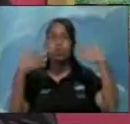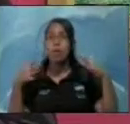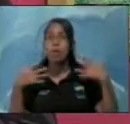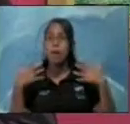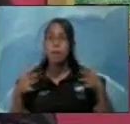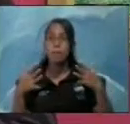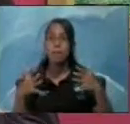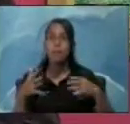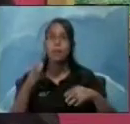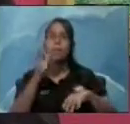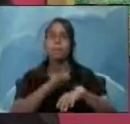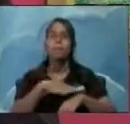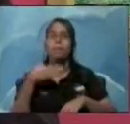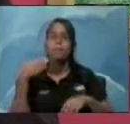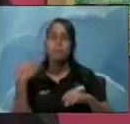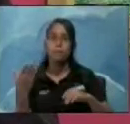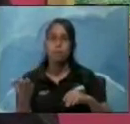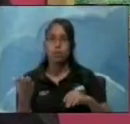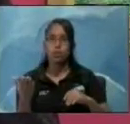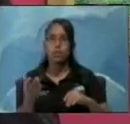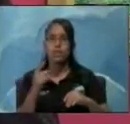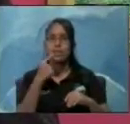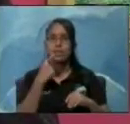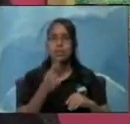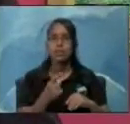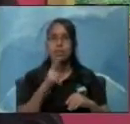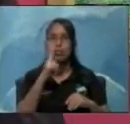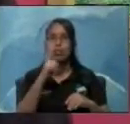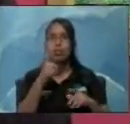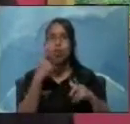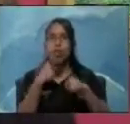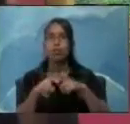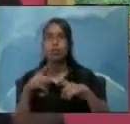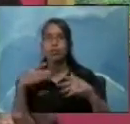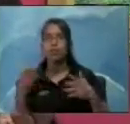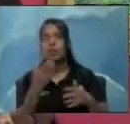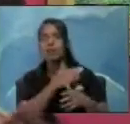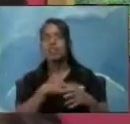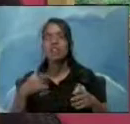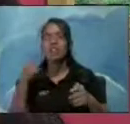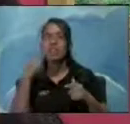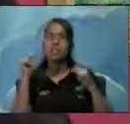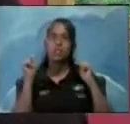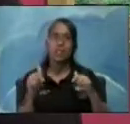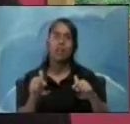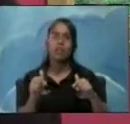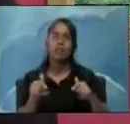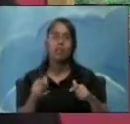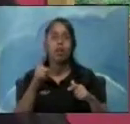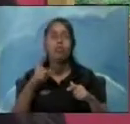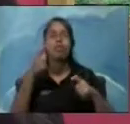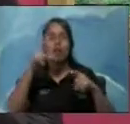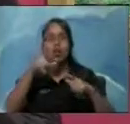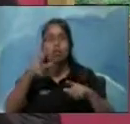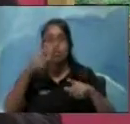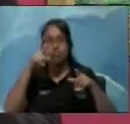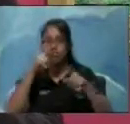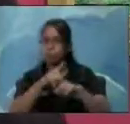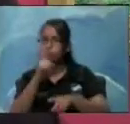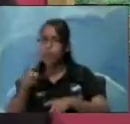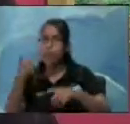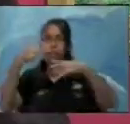perplejos por qué Porque diciendo unos a otros Qué quiere decir esto claro ellos entendían